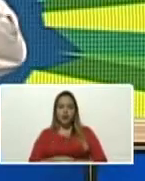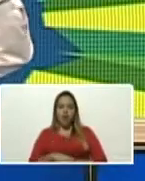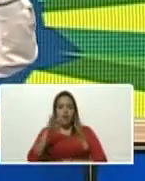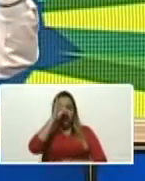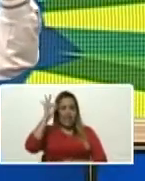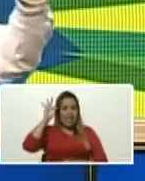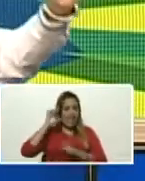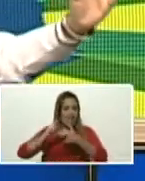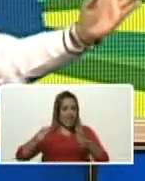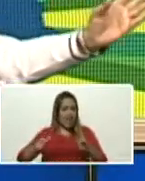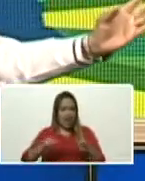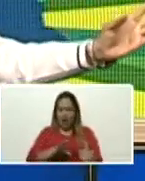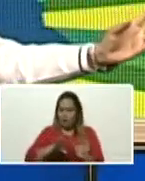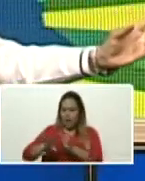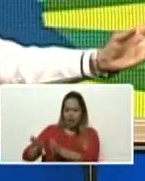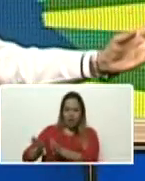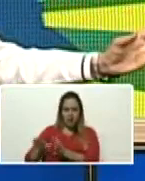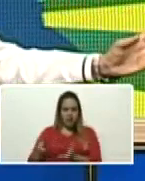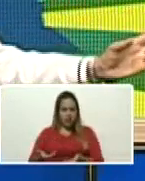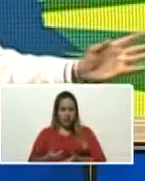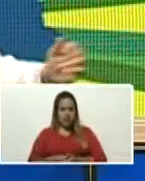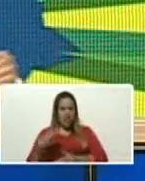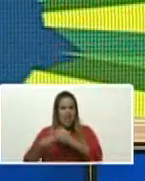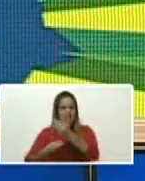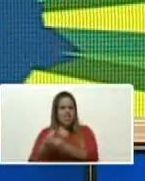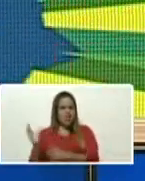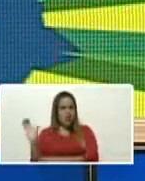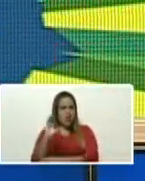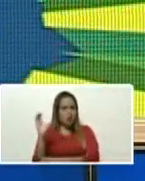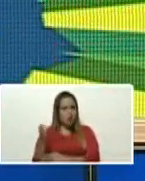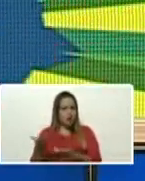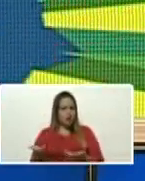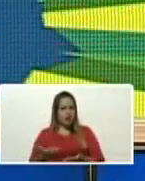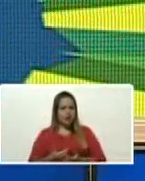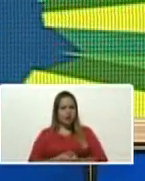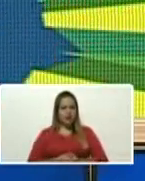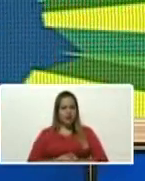Fiscalía General de la República paralela, instalada en Bogotá,